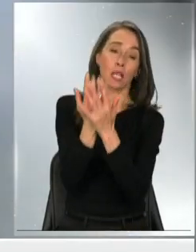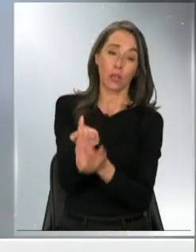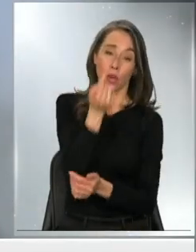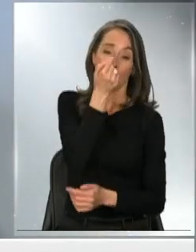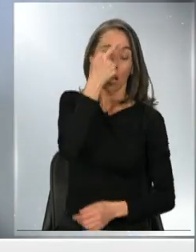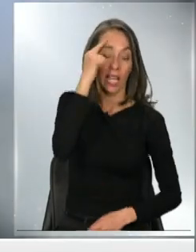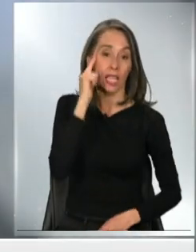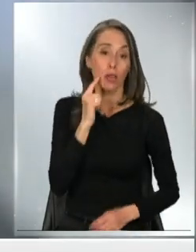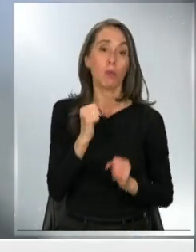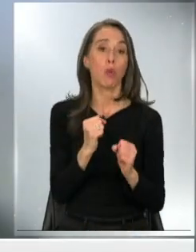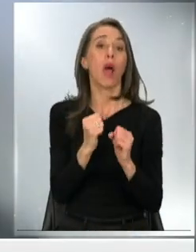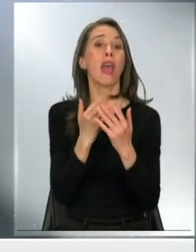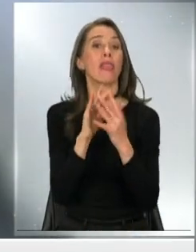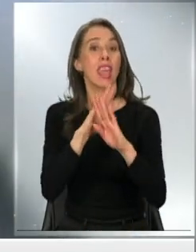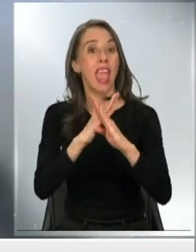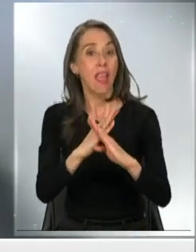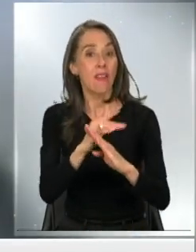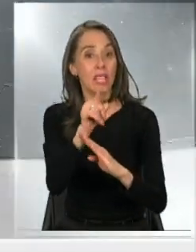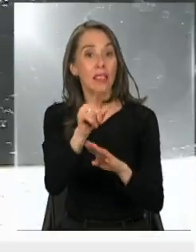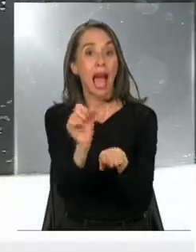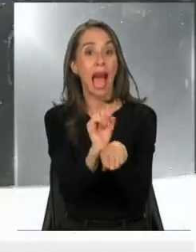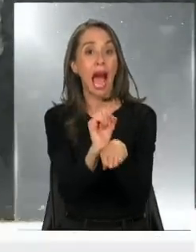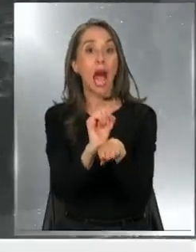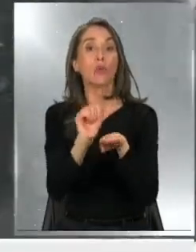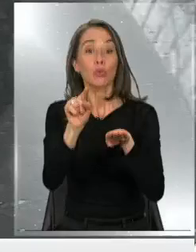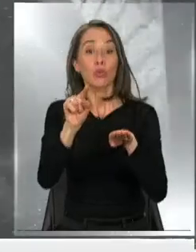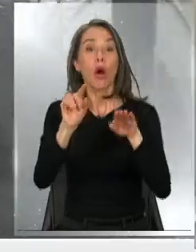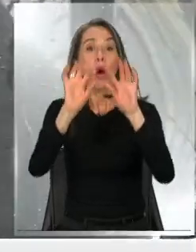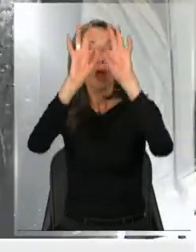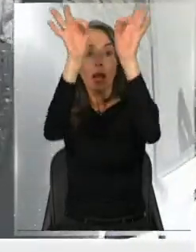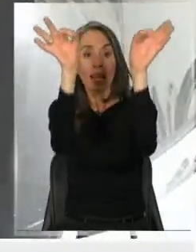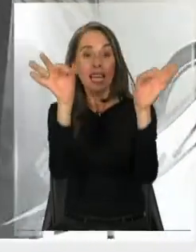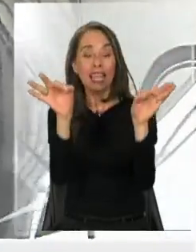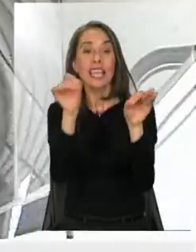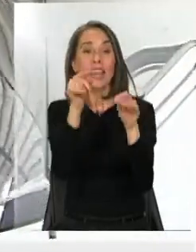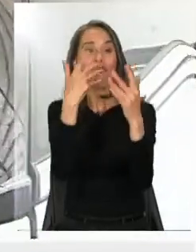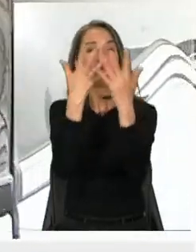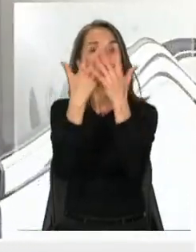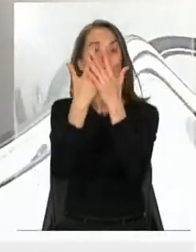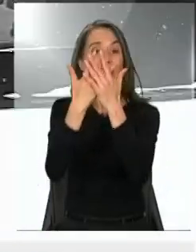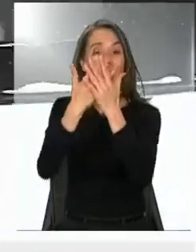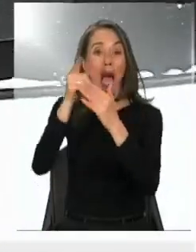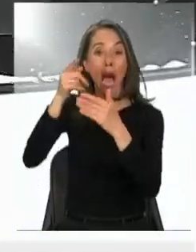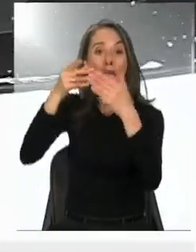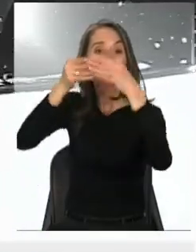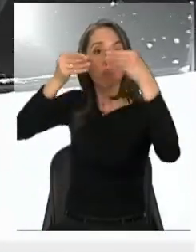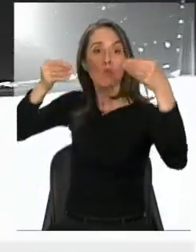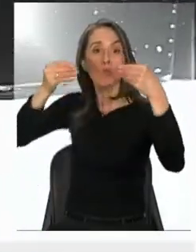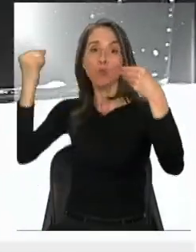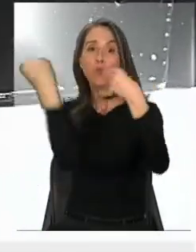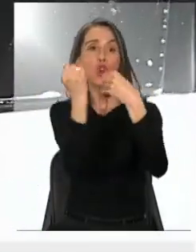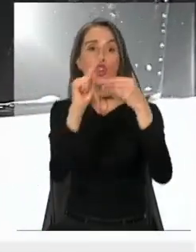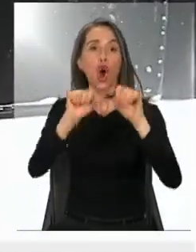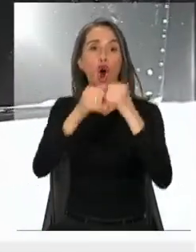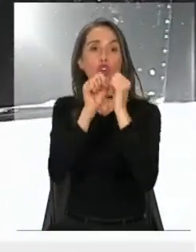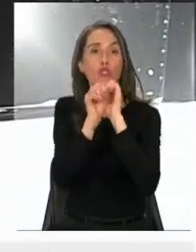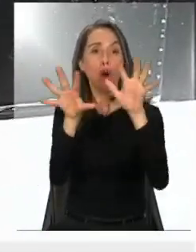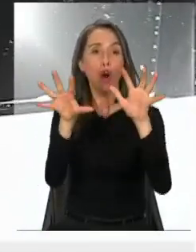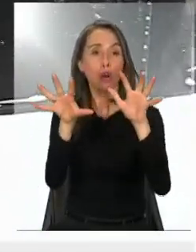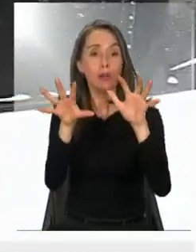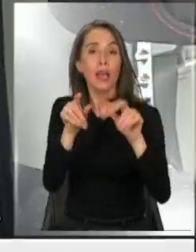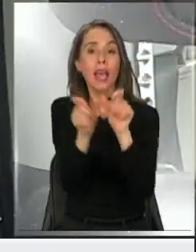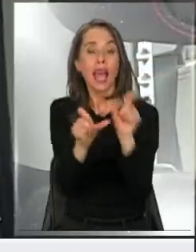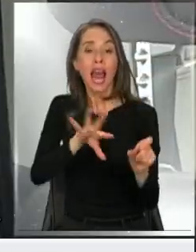que se puede evitar con algunas medidas de seguridad. La instalación de láminas en las ventanas es una de ellas. Dependiendo de las características, evitará que